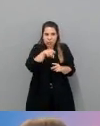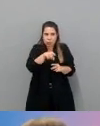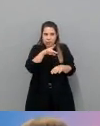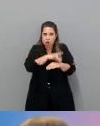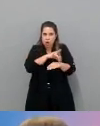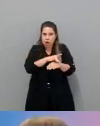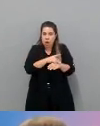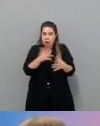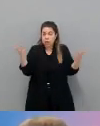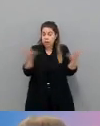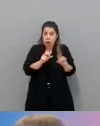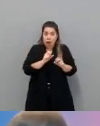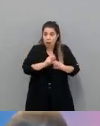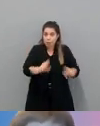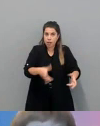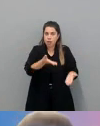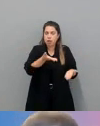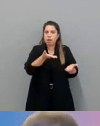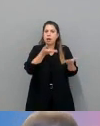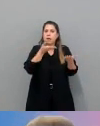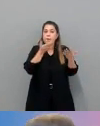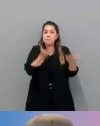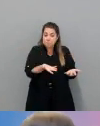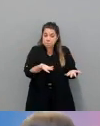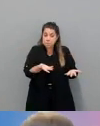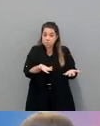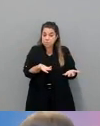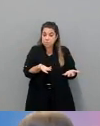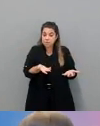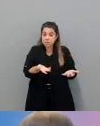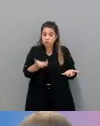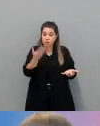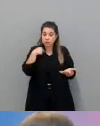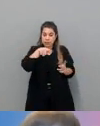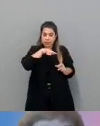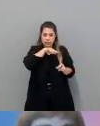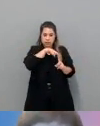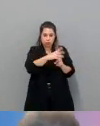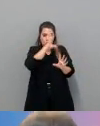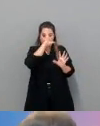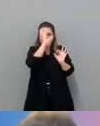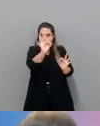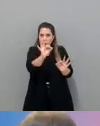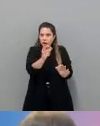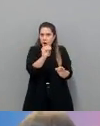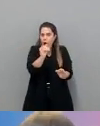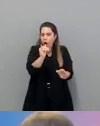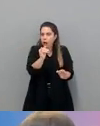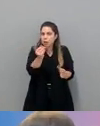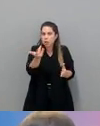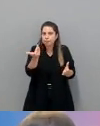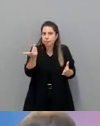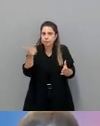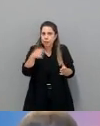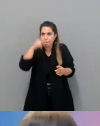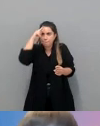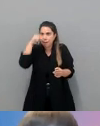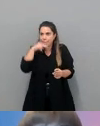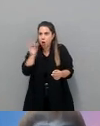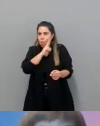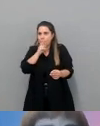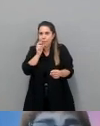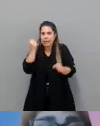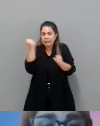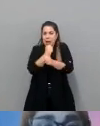enfermedad y en este planteamiento obviamente va a haber una renuncia profesional, una